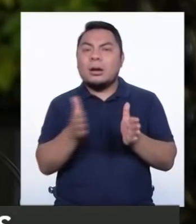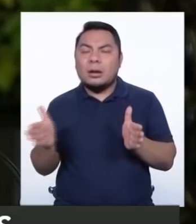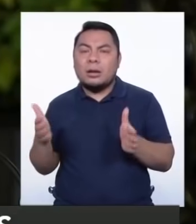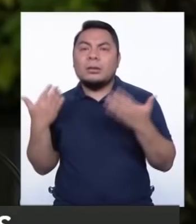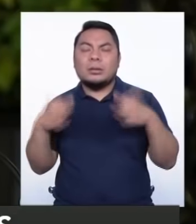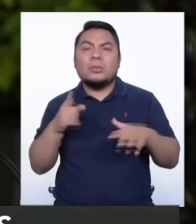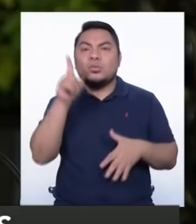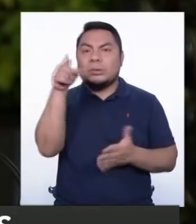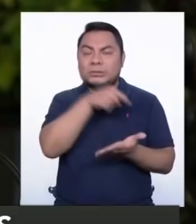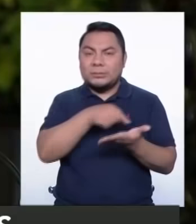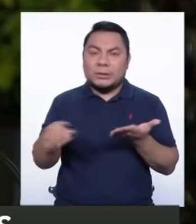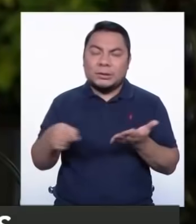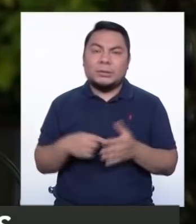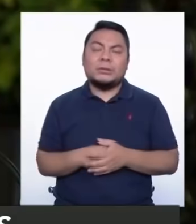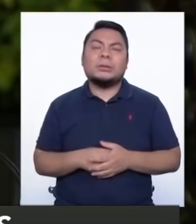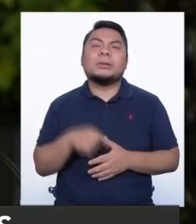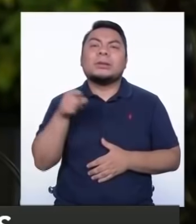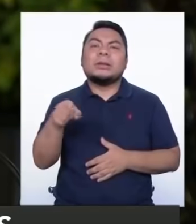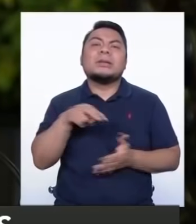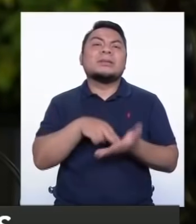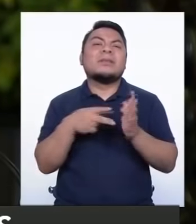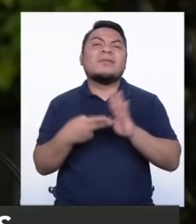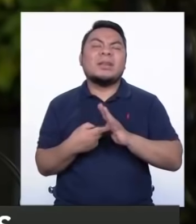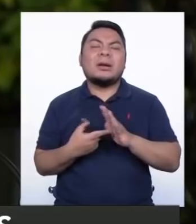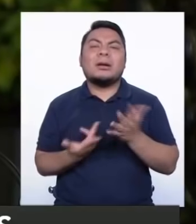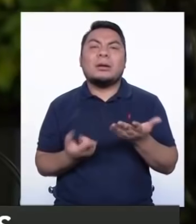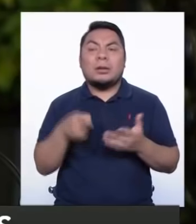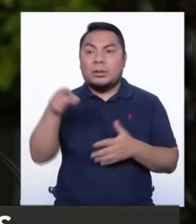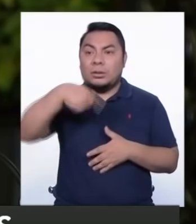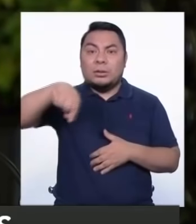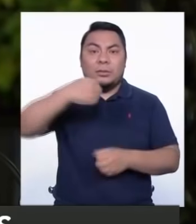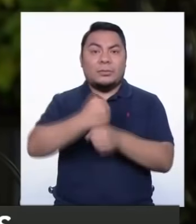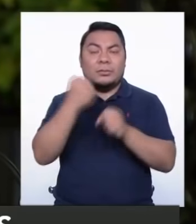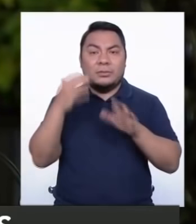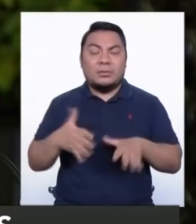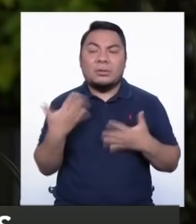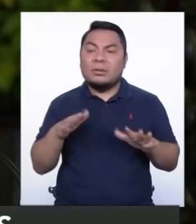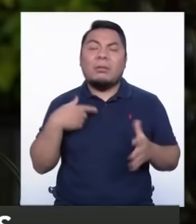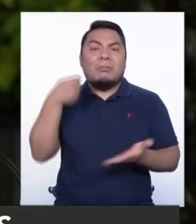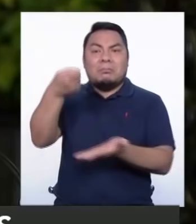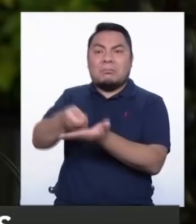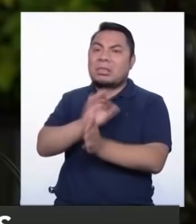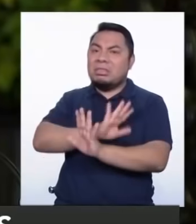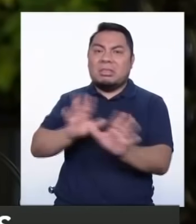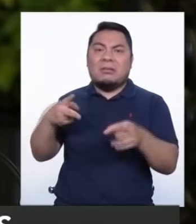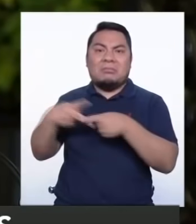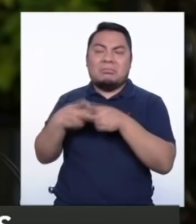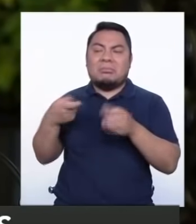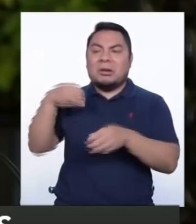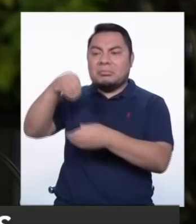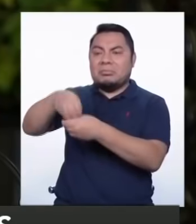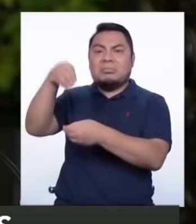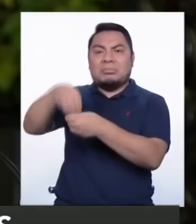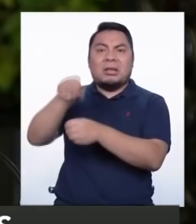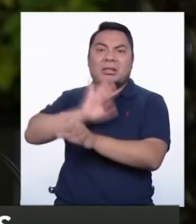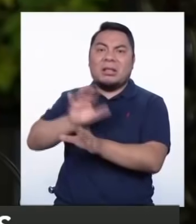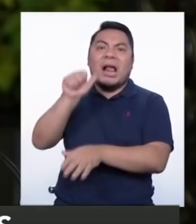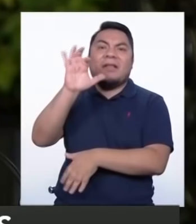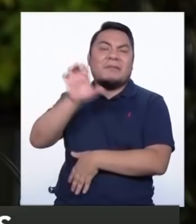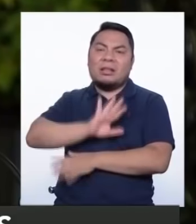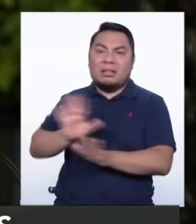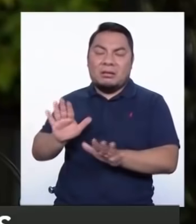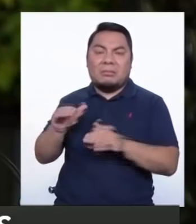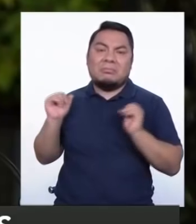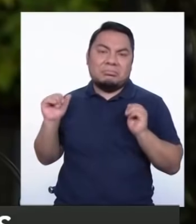aprobada algunas semanas. ¿Qué implica esta medida? Que los trabajadores que han dejado de aportar en los últimos 6 meses también